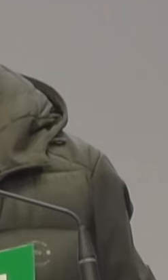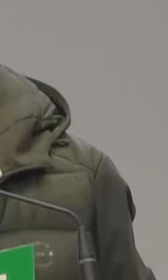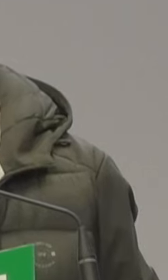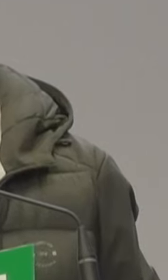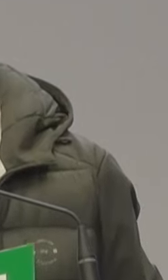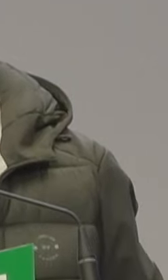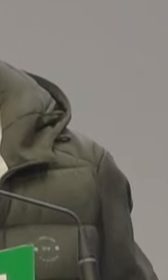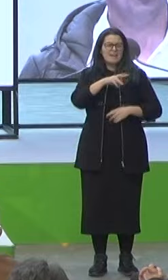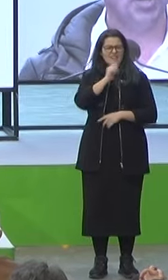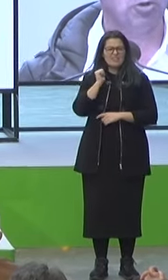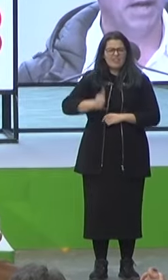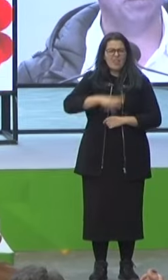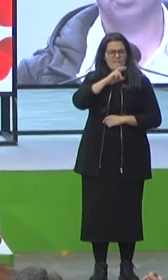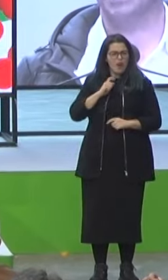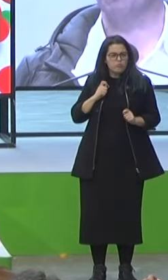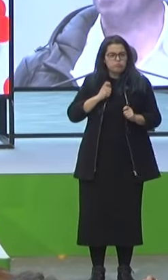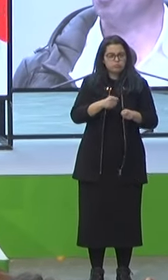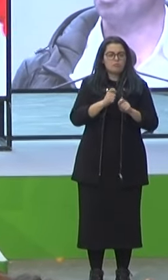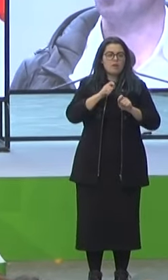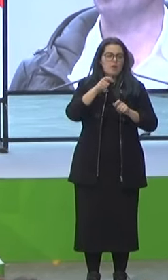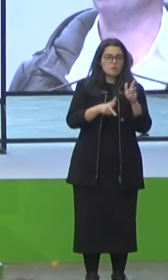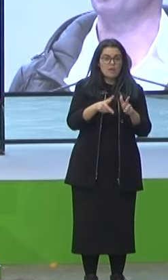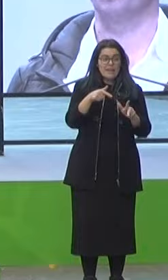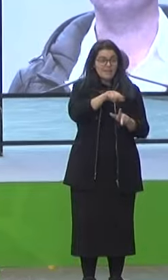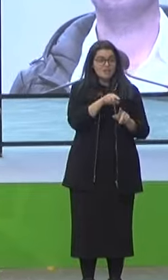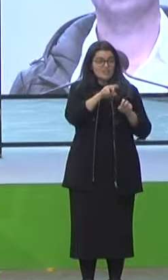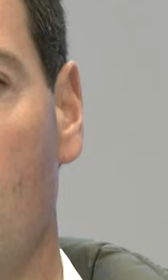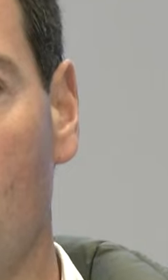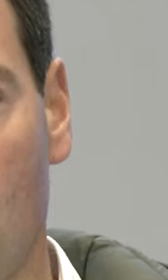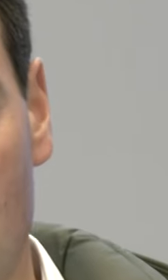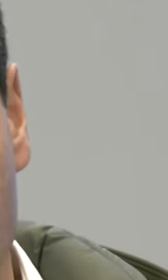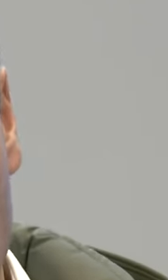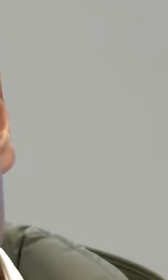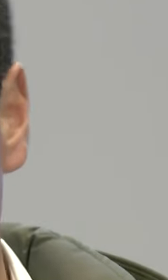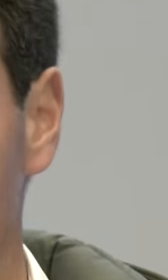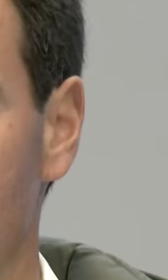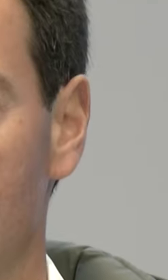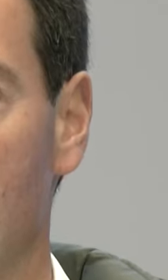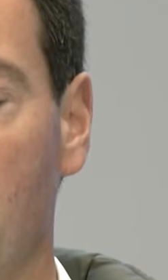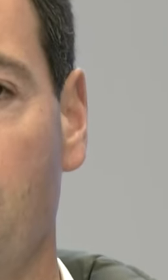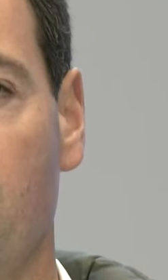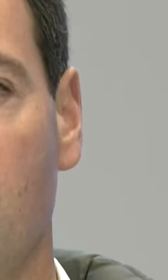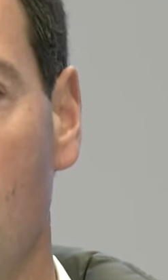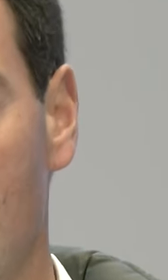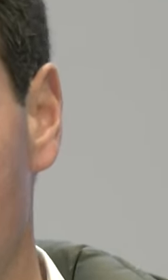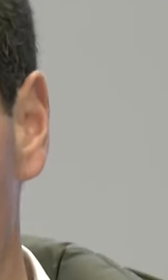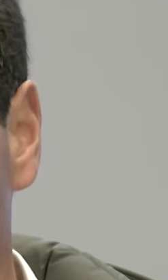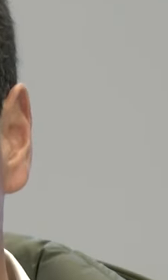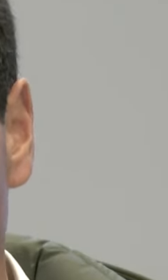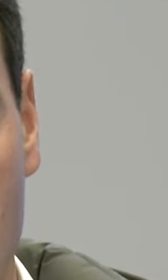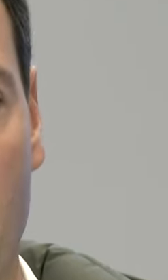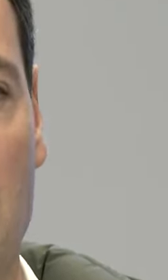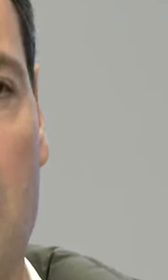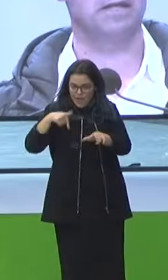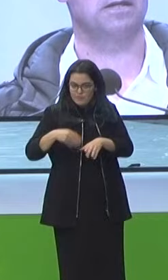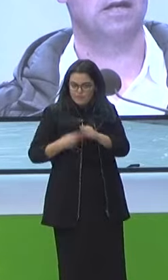enriquecido hoy euskadi no sería lo mismo si sin su contribución junto con las personas que ya estaban aquí lo han dado todo